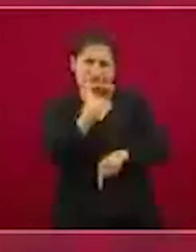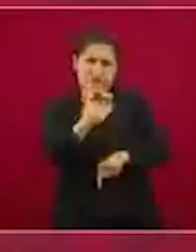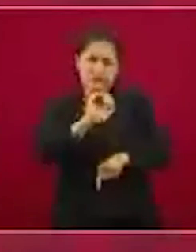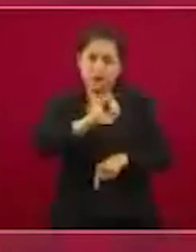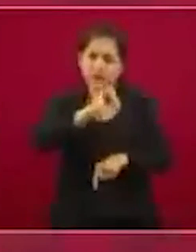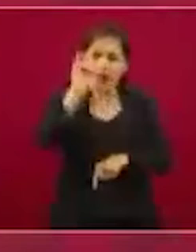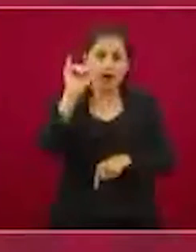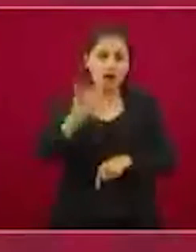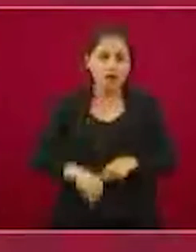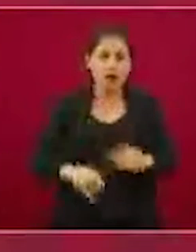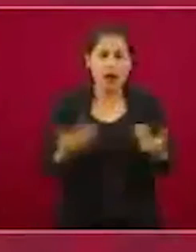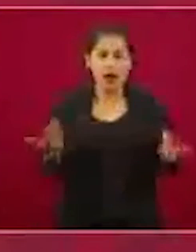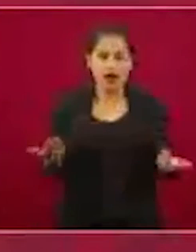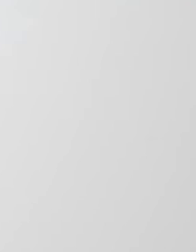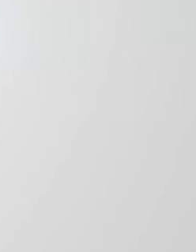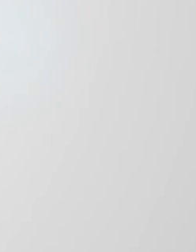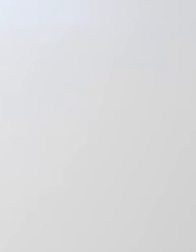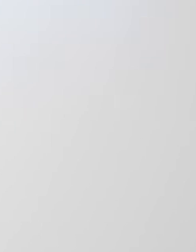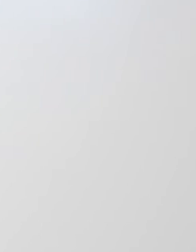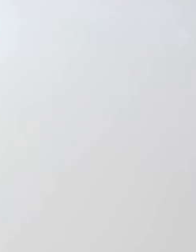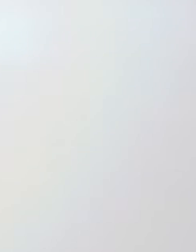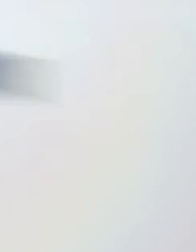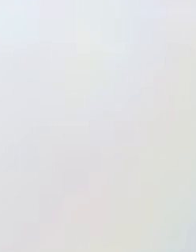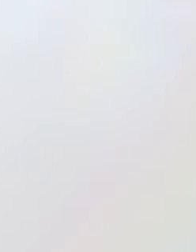a través de los medios de comunicación